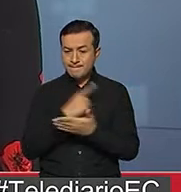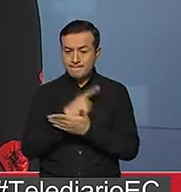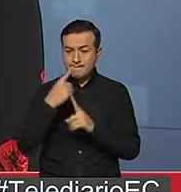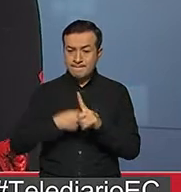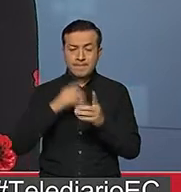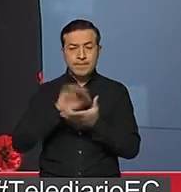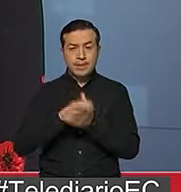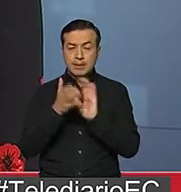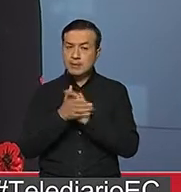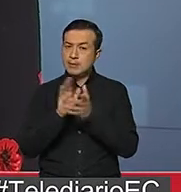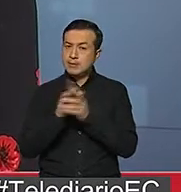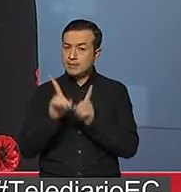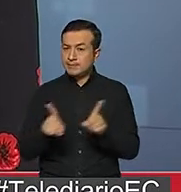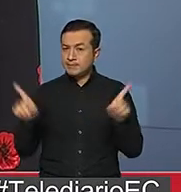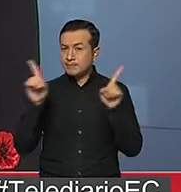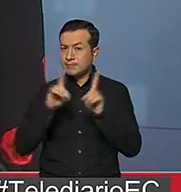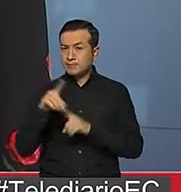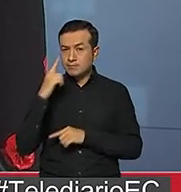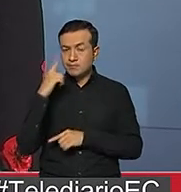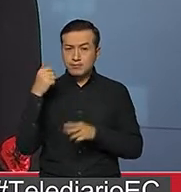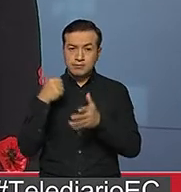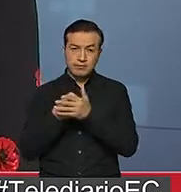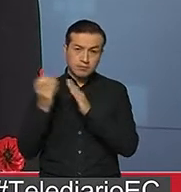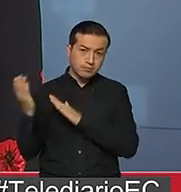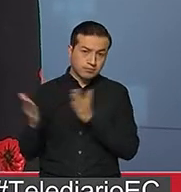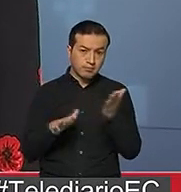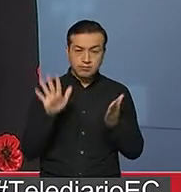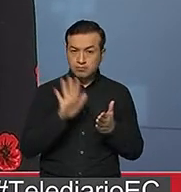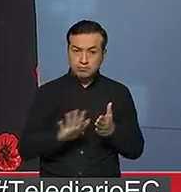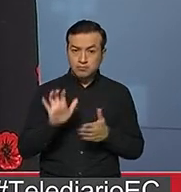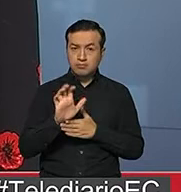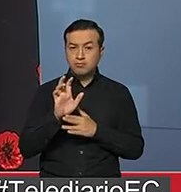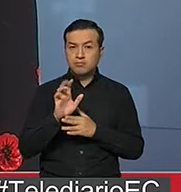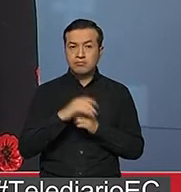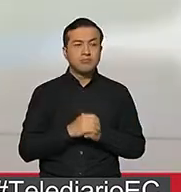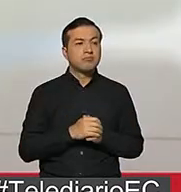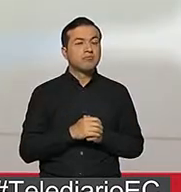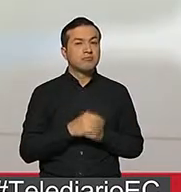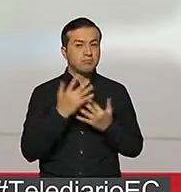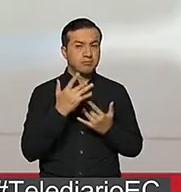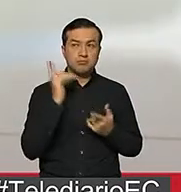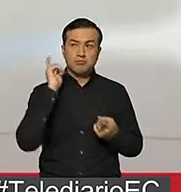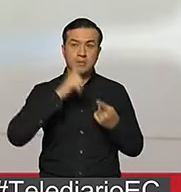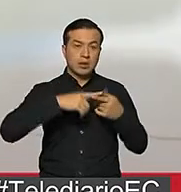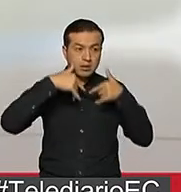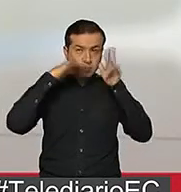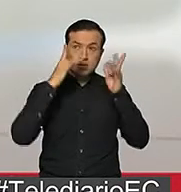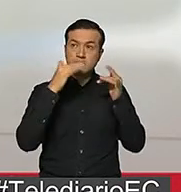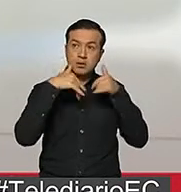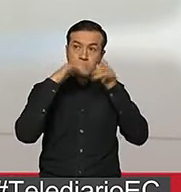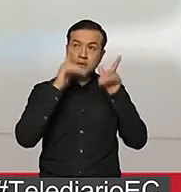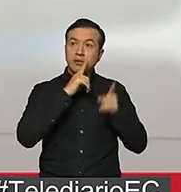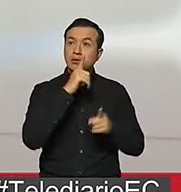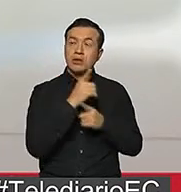cómo van estas cifras de mortalidad en nuestro país por los accidentes y tenemos que esperar hasta el cit hasta el cierre del año para